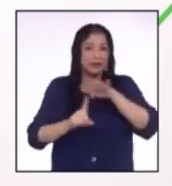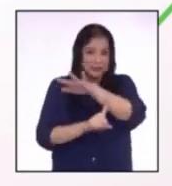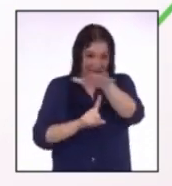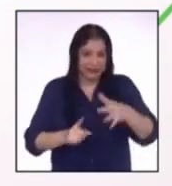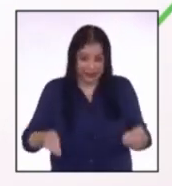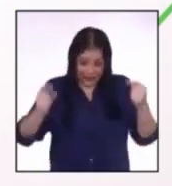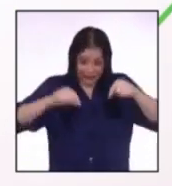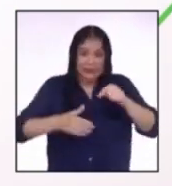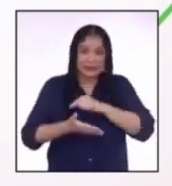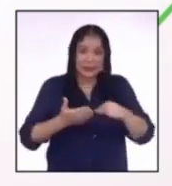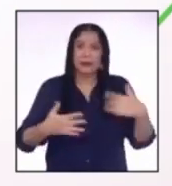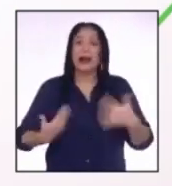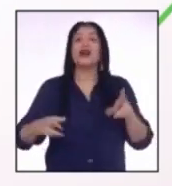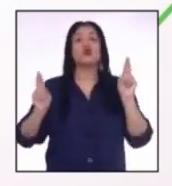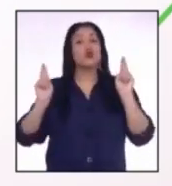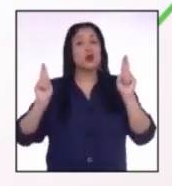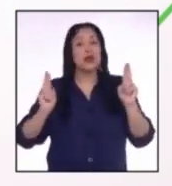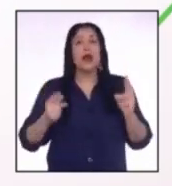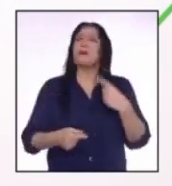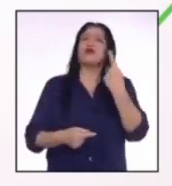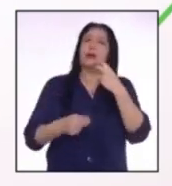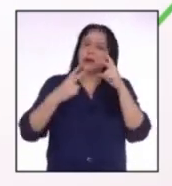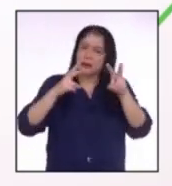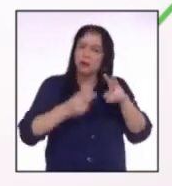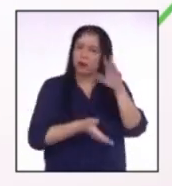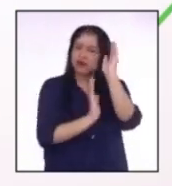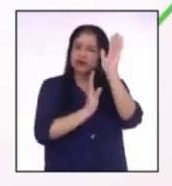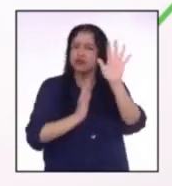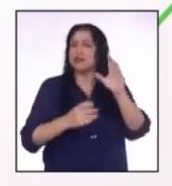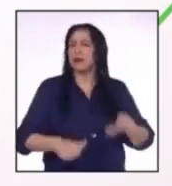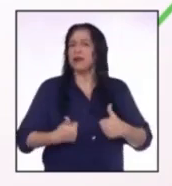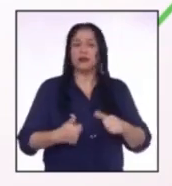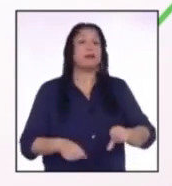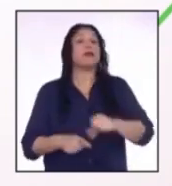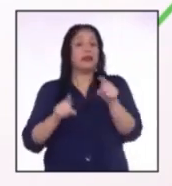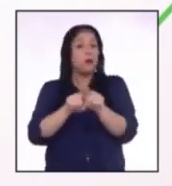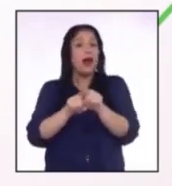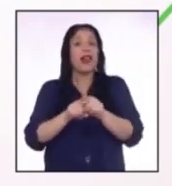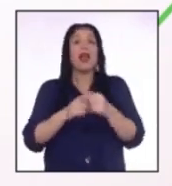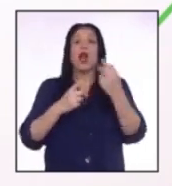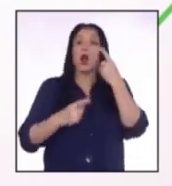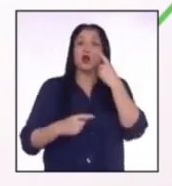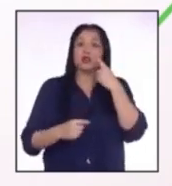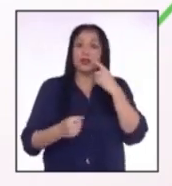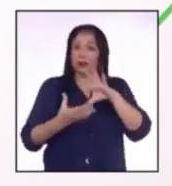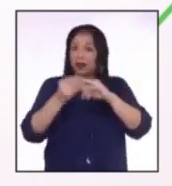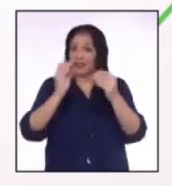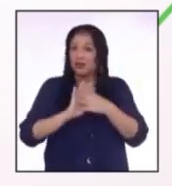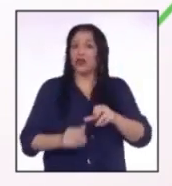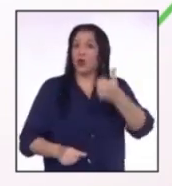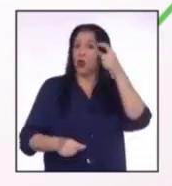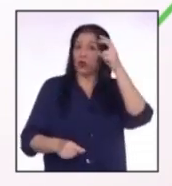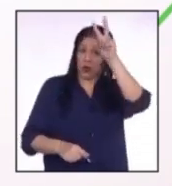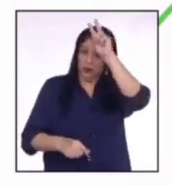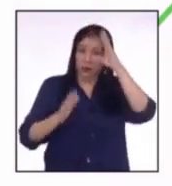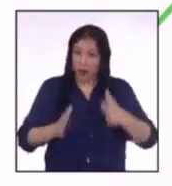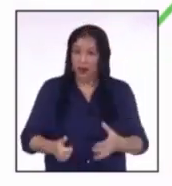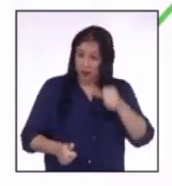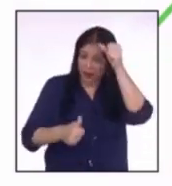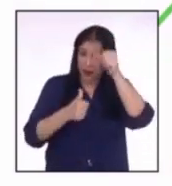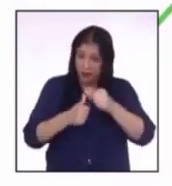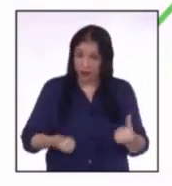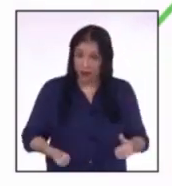semana tuvimos suerte porque no solo vimos su caso sino también el de otro peruano se acuerdan quién era